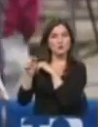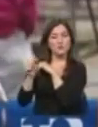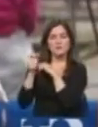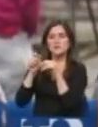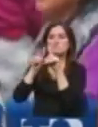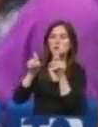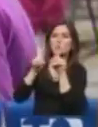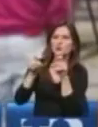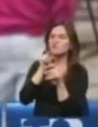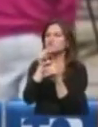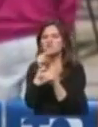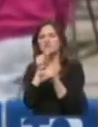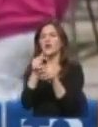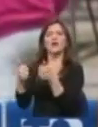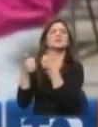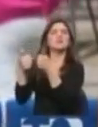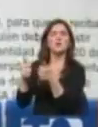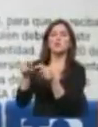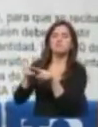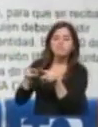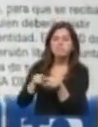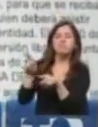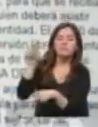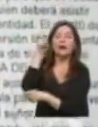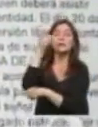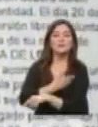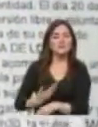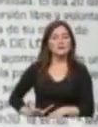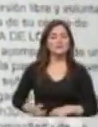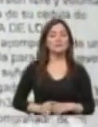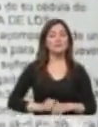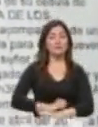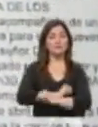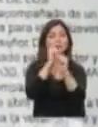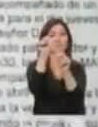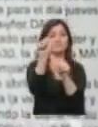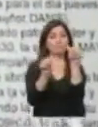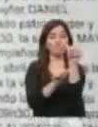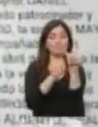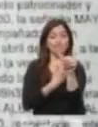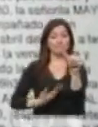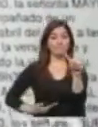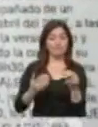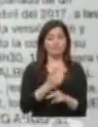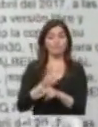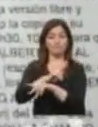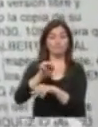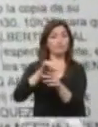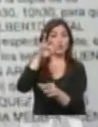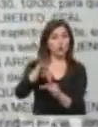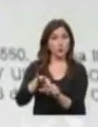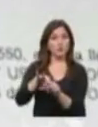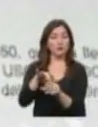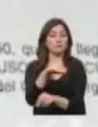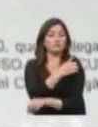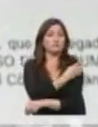de documento falso. Esta mañana estaban citados el asesor del presidente del Consejo Nacional Electoral, Daniel González, y también una